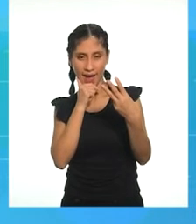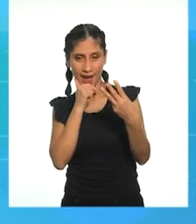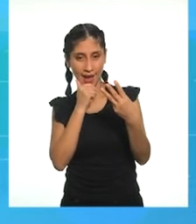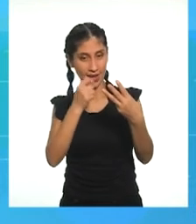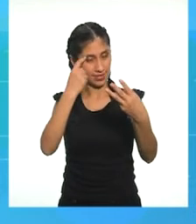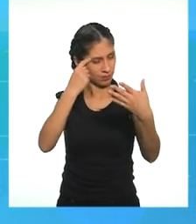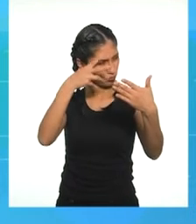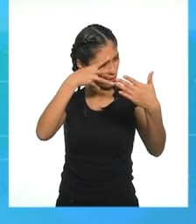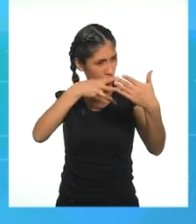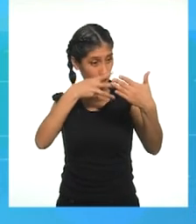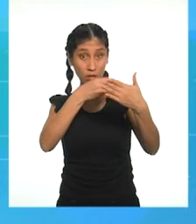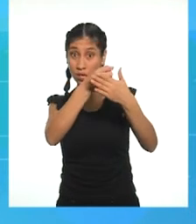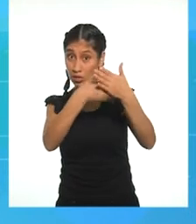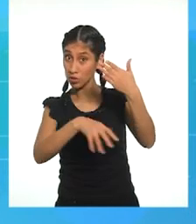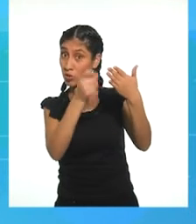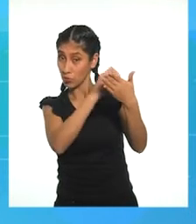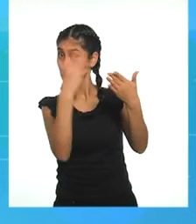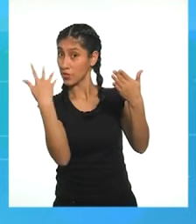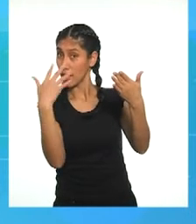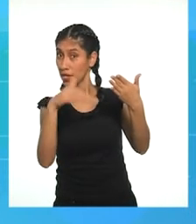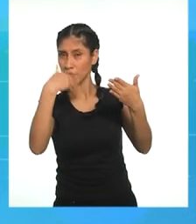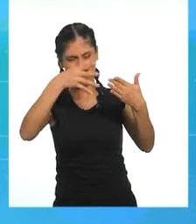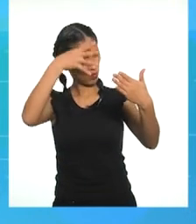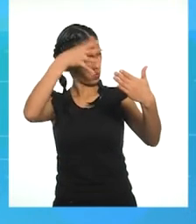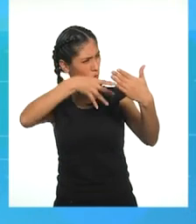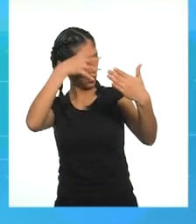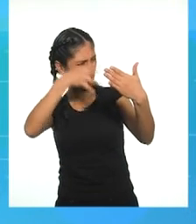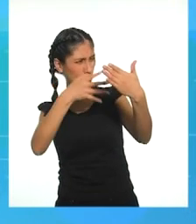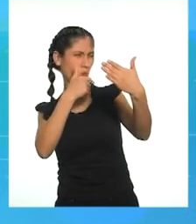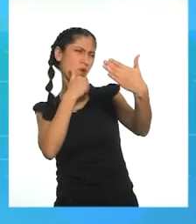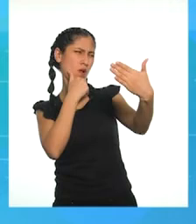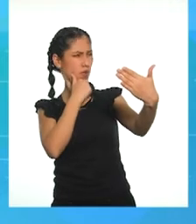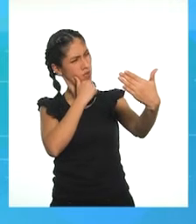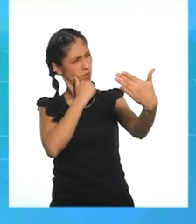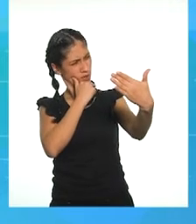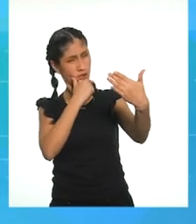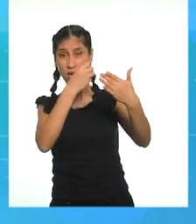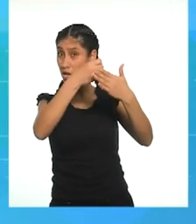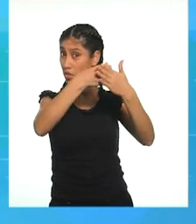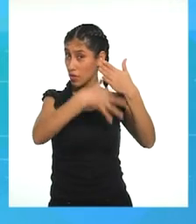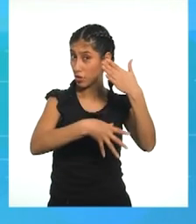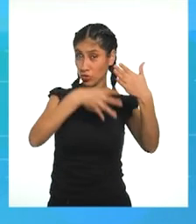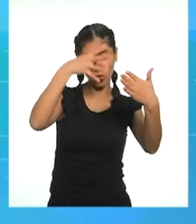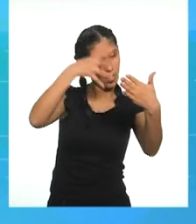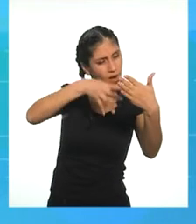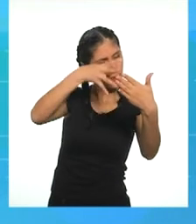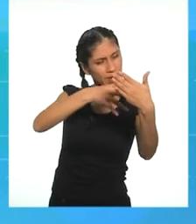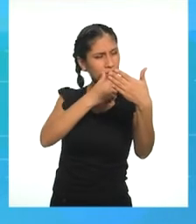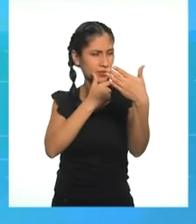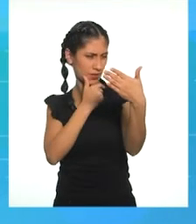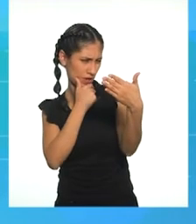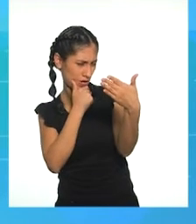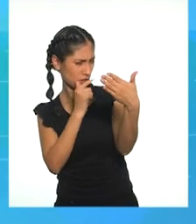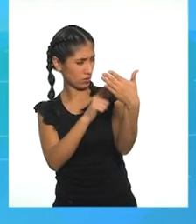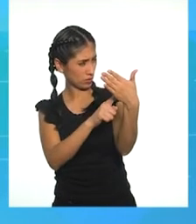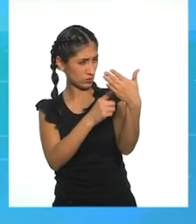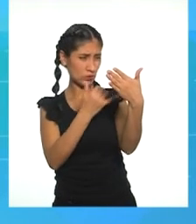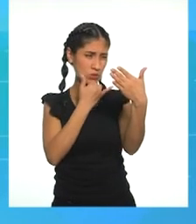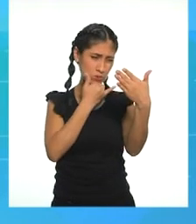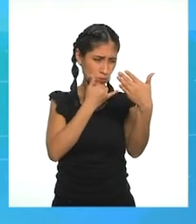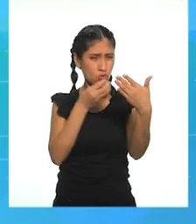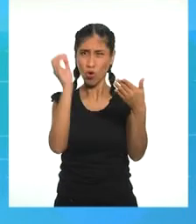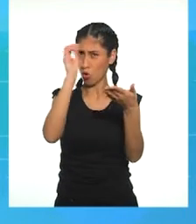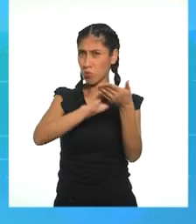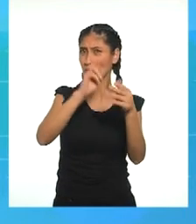y corrección, paso en el que se analiza el texto para hallar aspectos de mejora y hacer